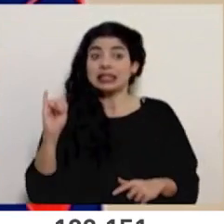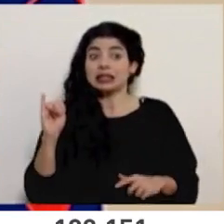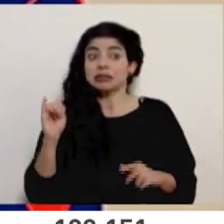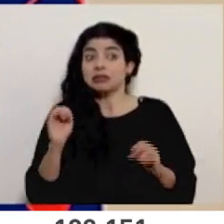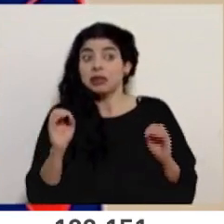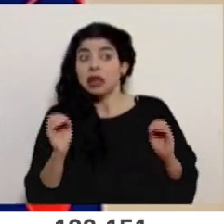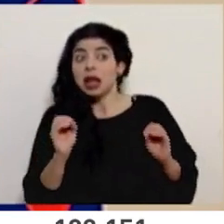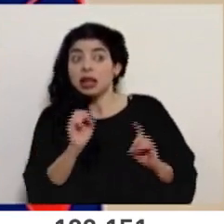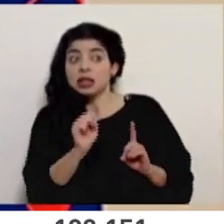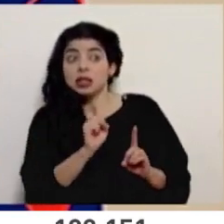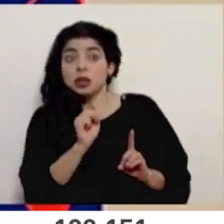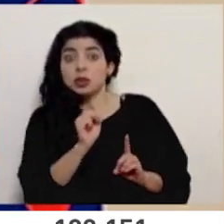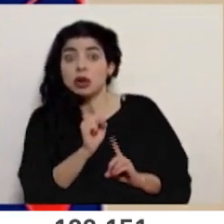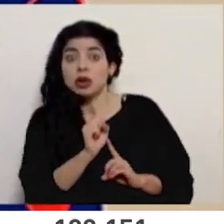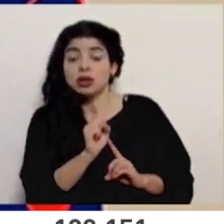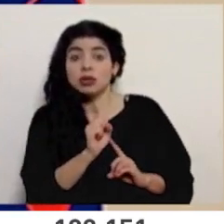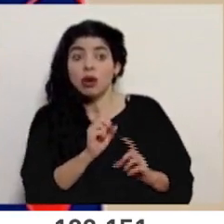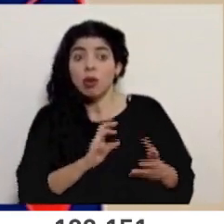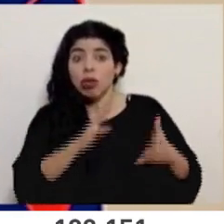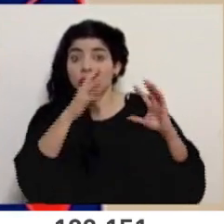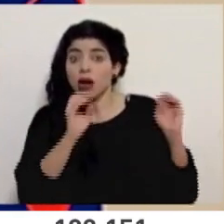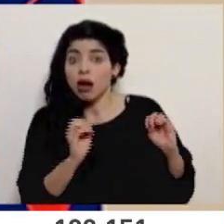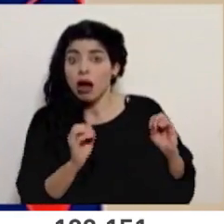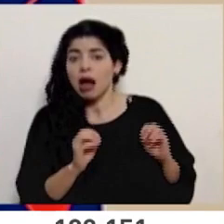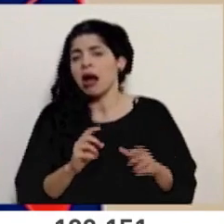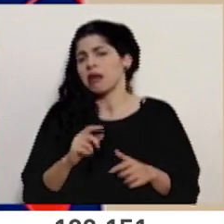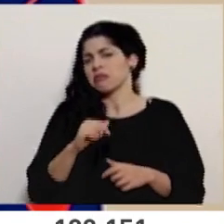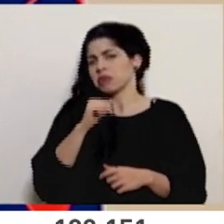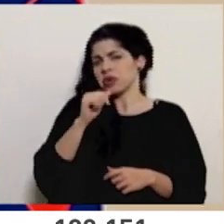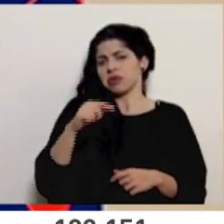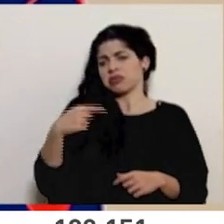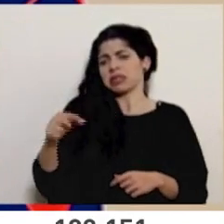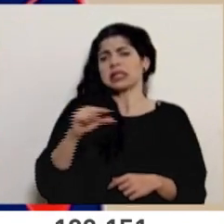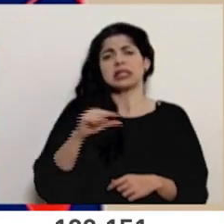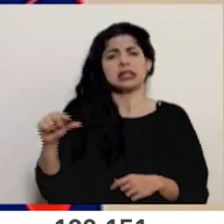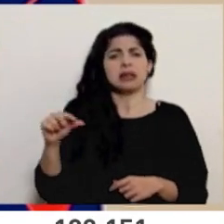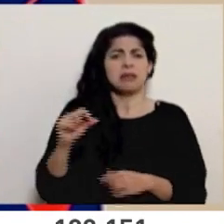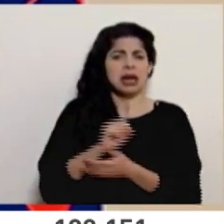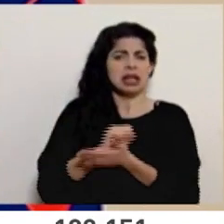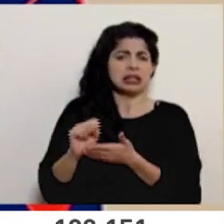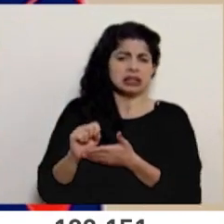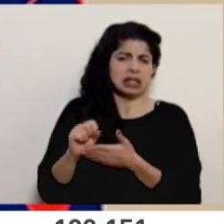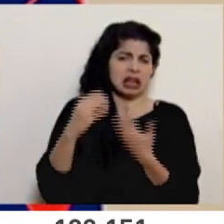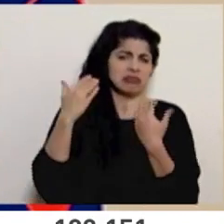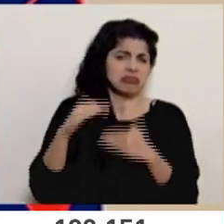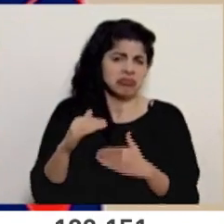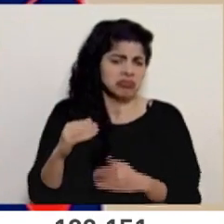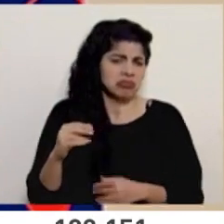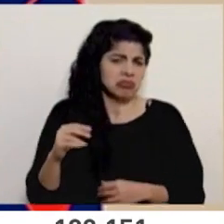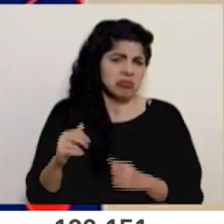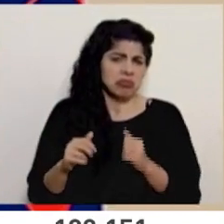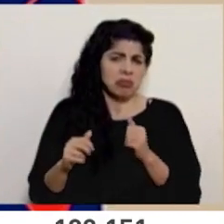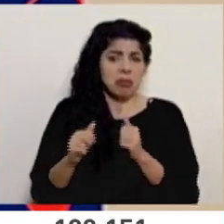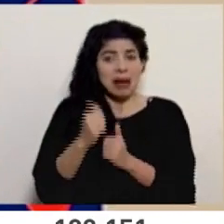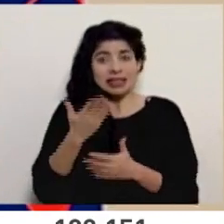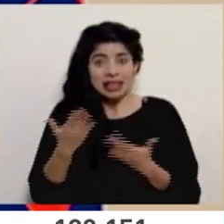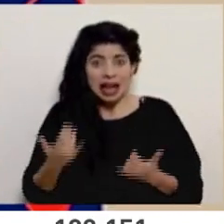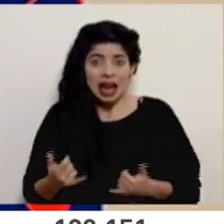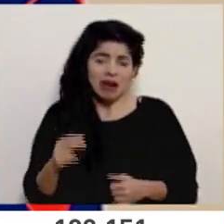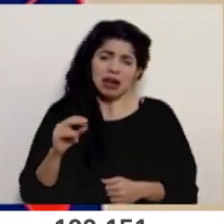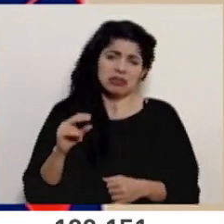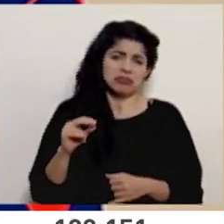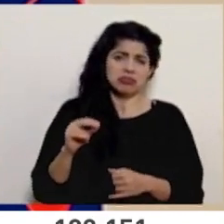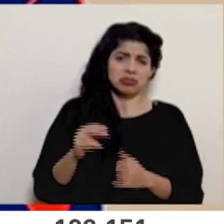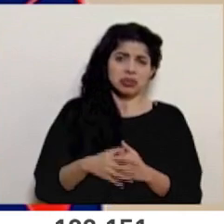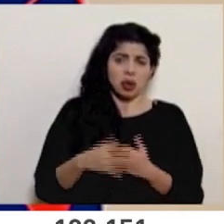situación excepcional, no vemos que haya que transcurrir hacia Semana Santa con restricciones mayores a las que tenemos en este momento y sobre